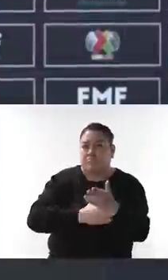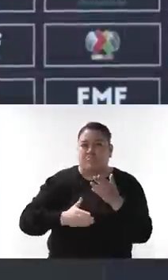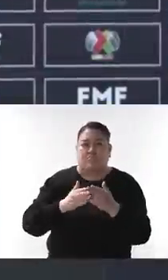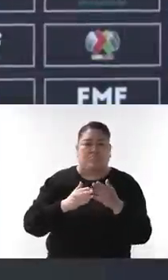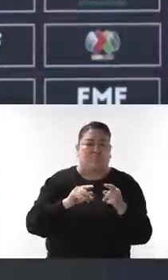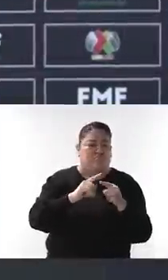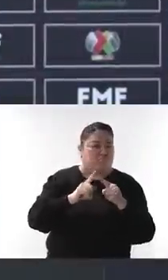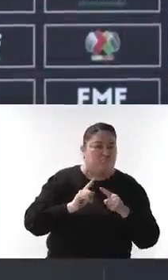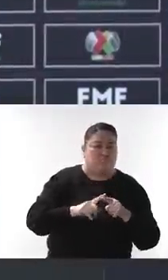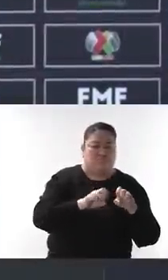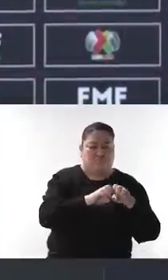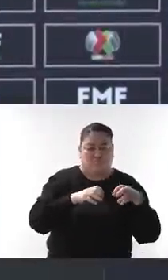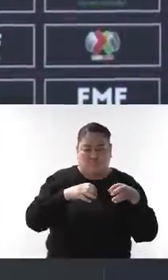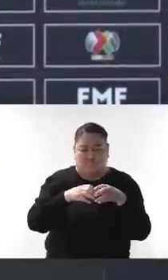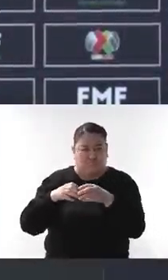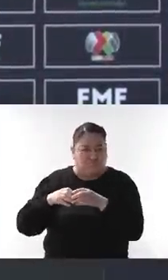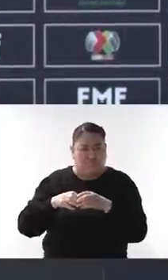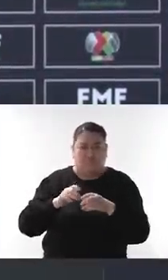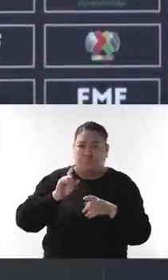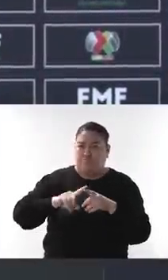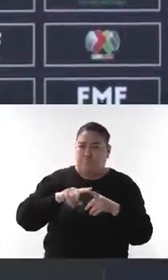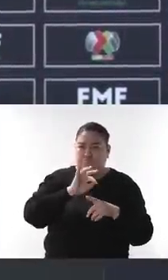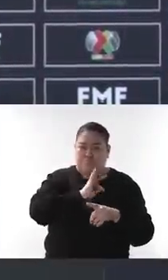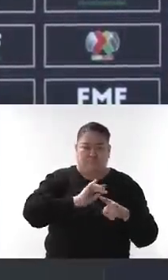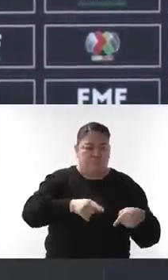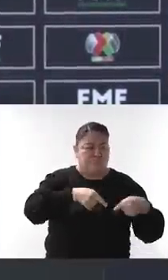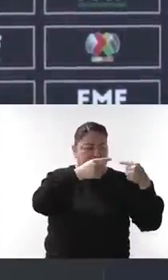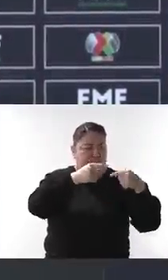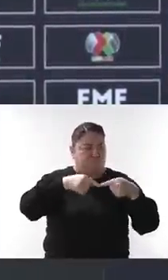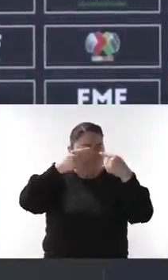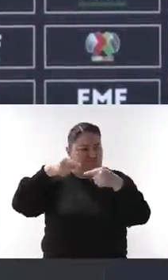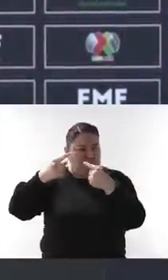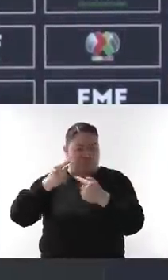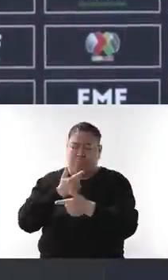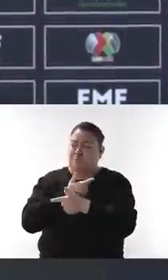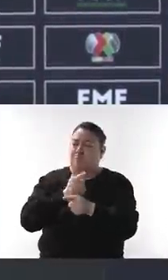en competencias que sean de calidad, que sean